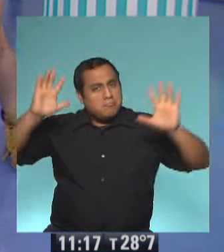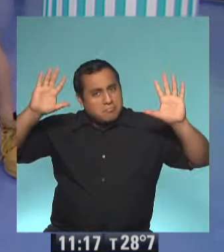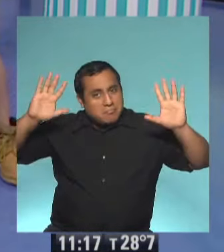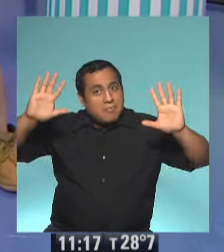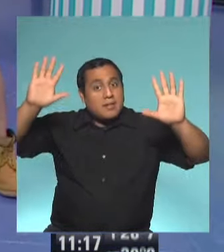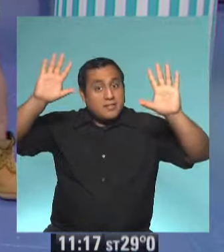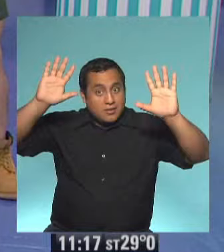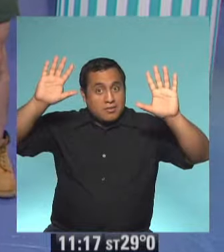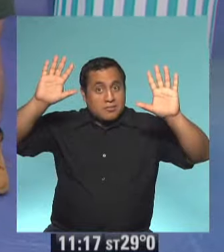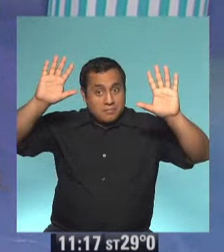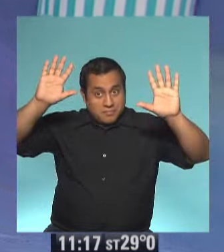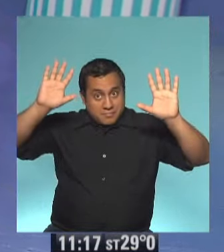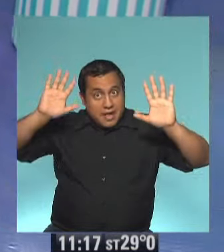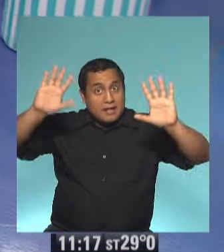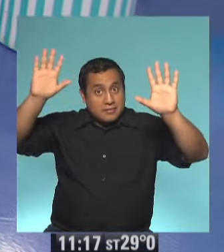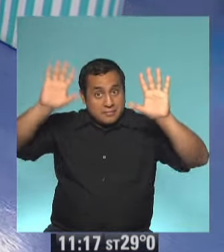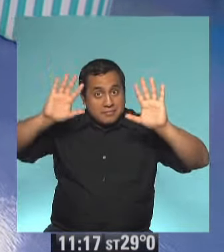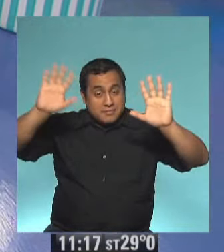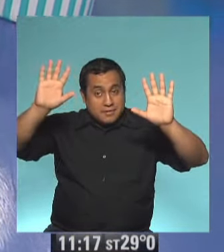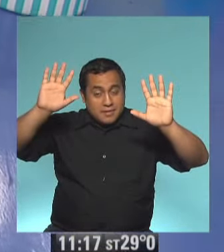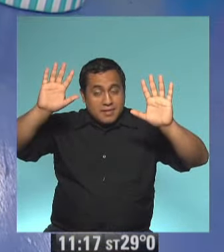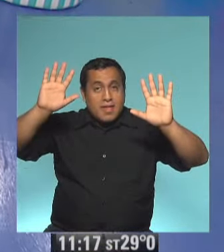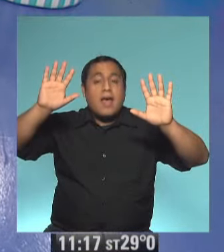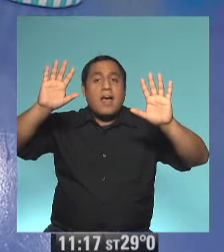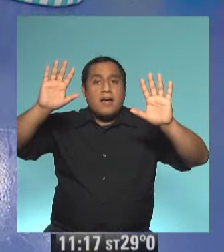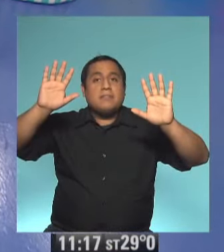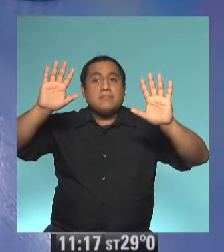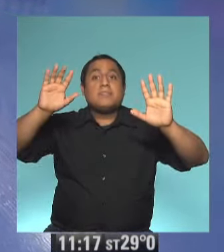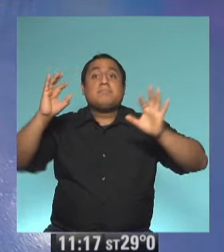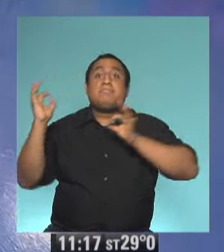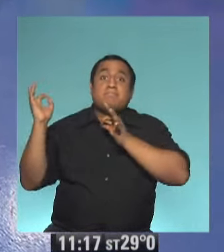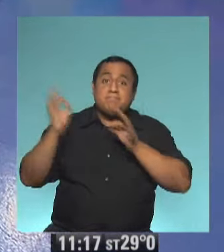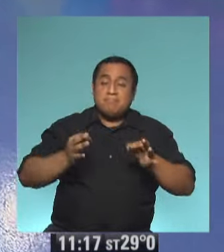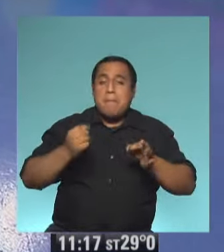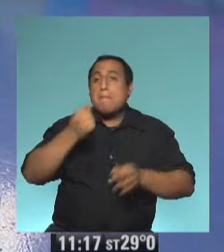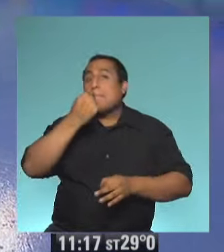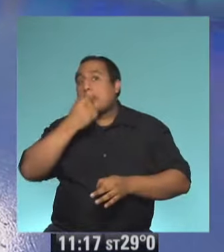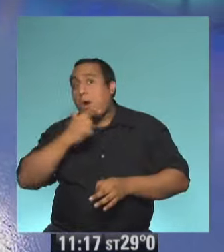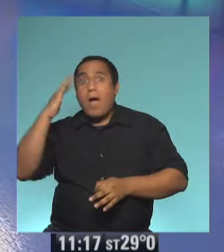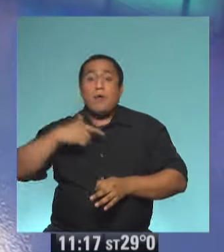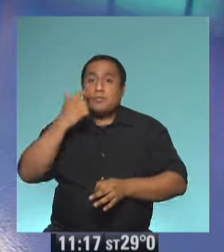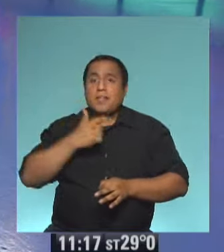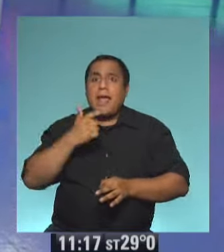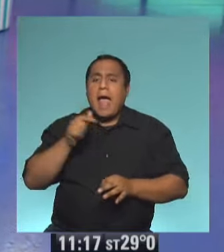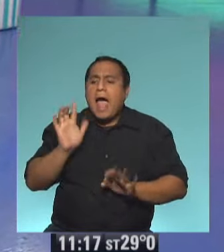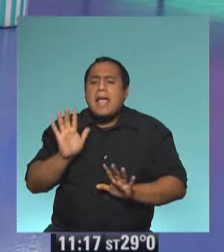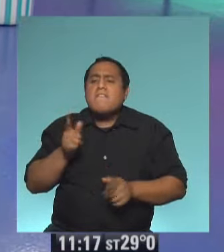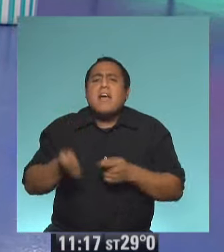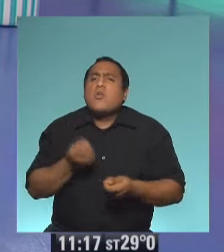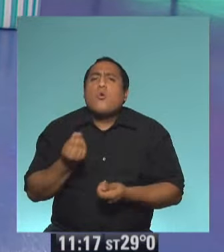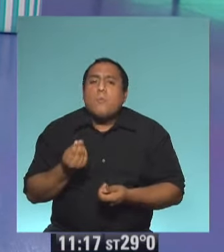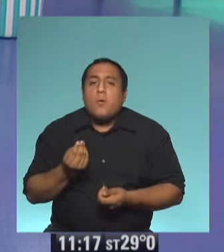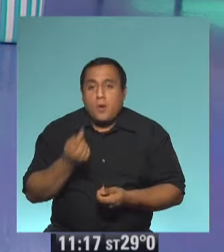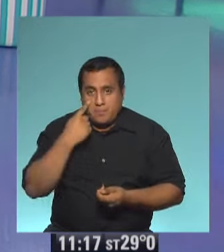Entonces, segundo, tercero, las manos bien arriba. Que aquí llegamos, Mauricio y Agustina. ¿Y qué pasa, Agus? Hacemos como